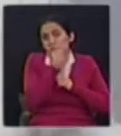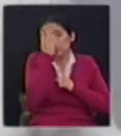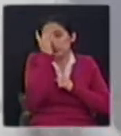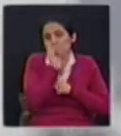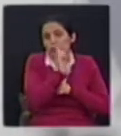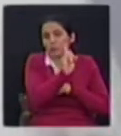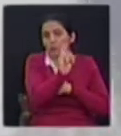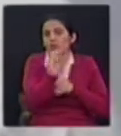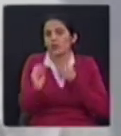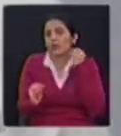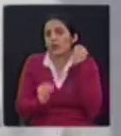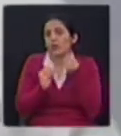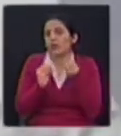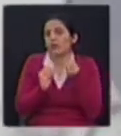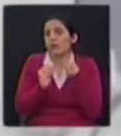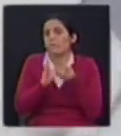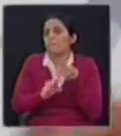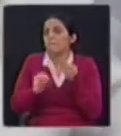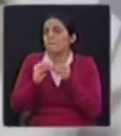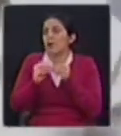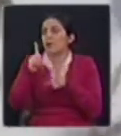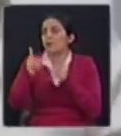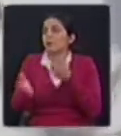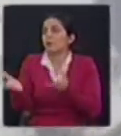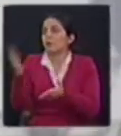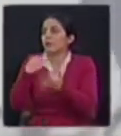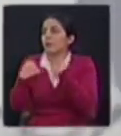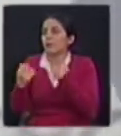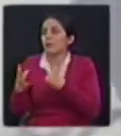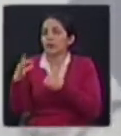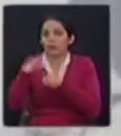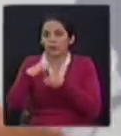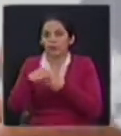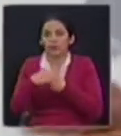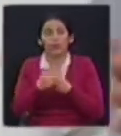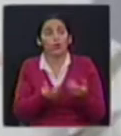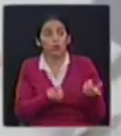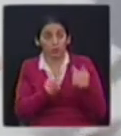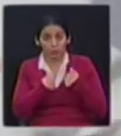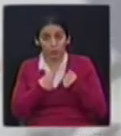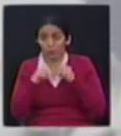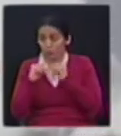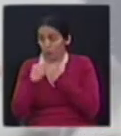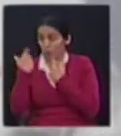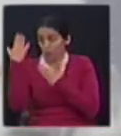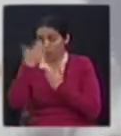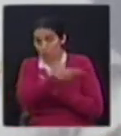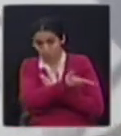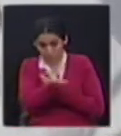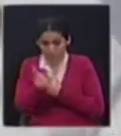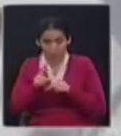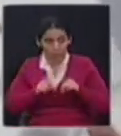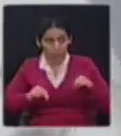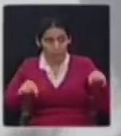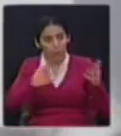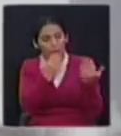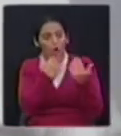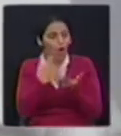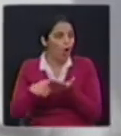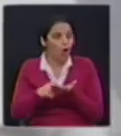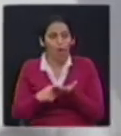votos que no ha tenido. Con nosotros no hay que reunirse, con nosotros no hay que hacer mesas de gobernabilidad, ni de tres patas, ni de cuatro